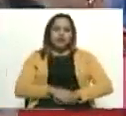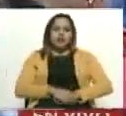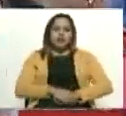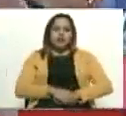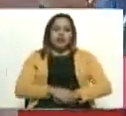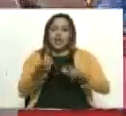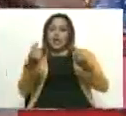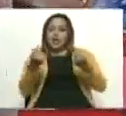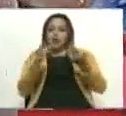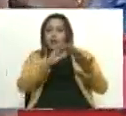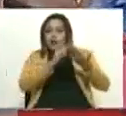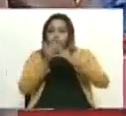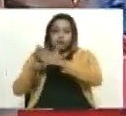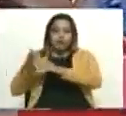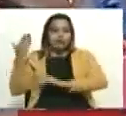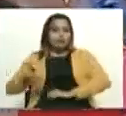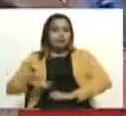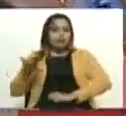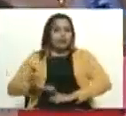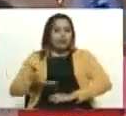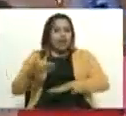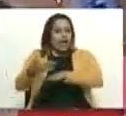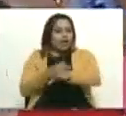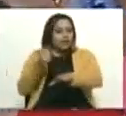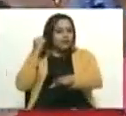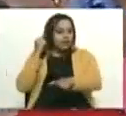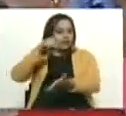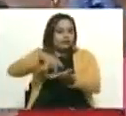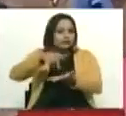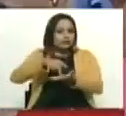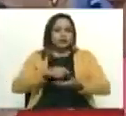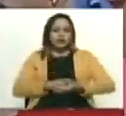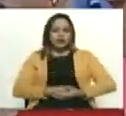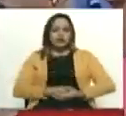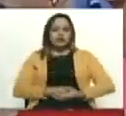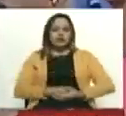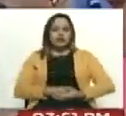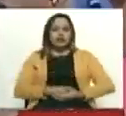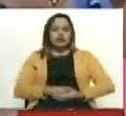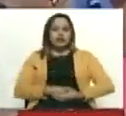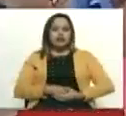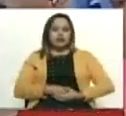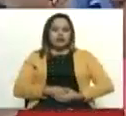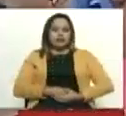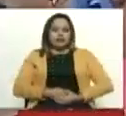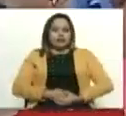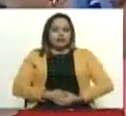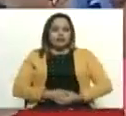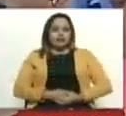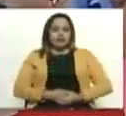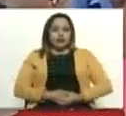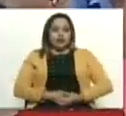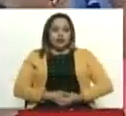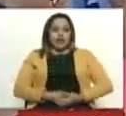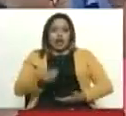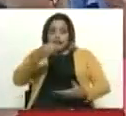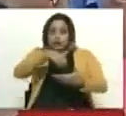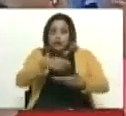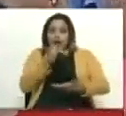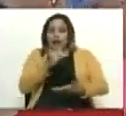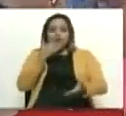muy importante, como lo dijo la camarada que me antecedió, que son dentro de esto algunas propuestas que nosotros traemos. Es